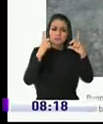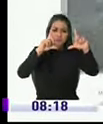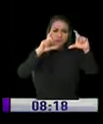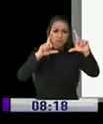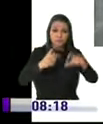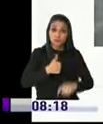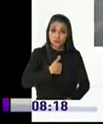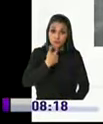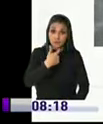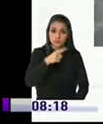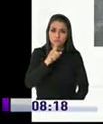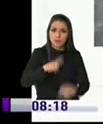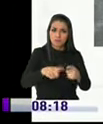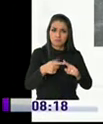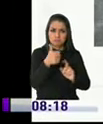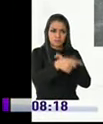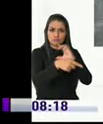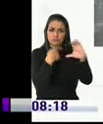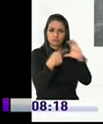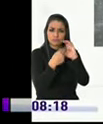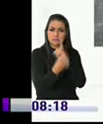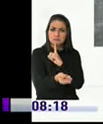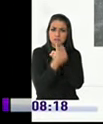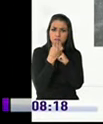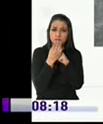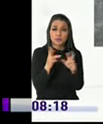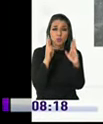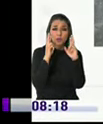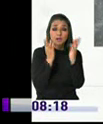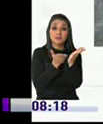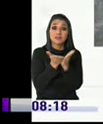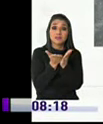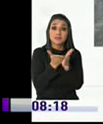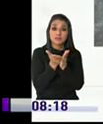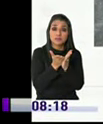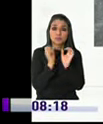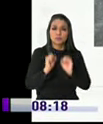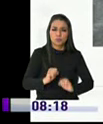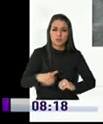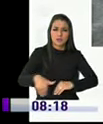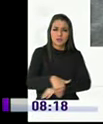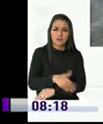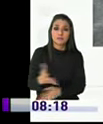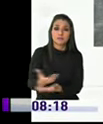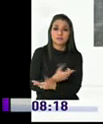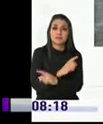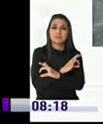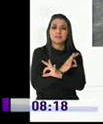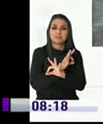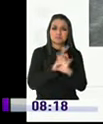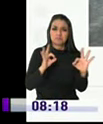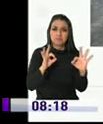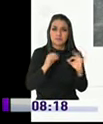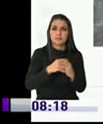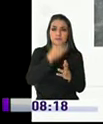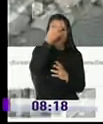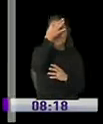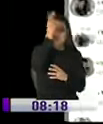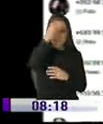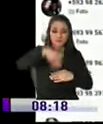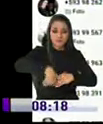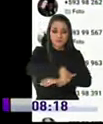sino nuestros amigos televidentes. Ojalá el servicio de Maceo pueda pasar acá de Francia y Fernández Madrid lo antes posible en el barrio Loma